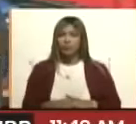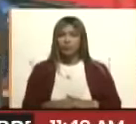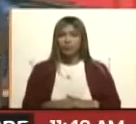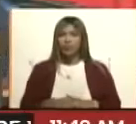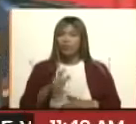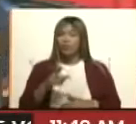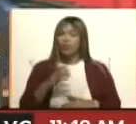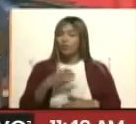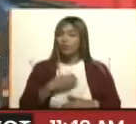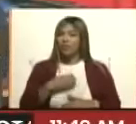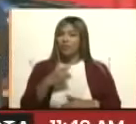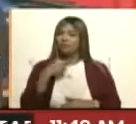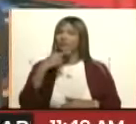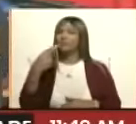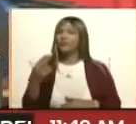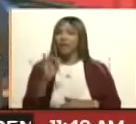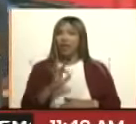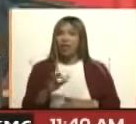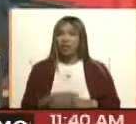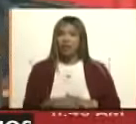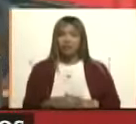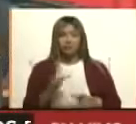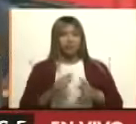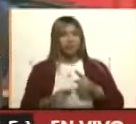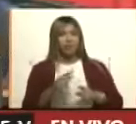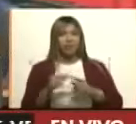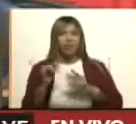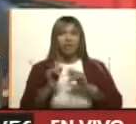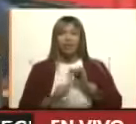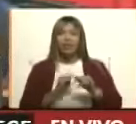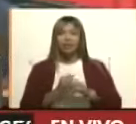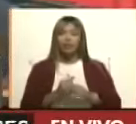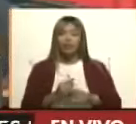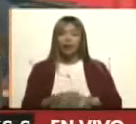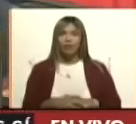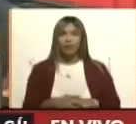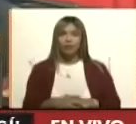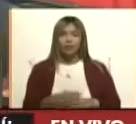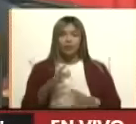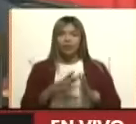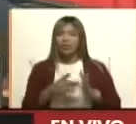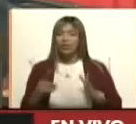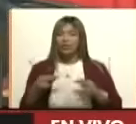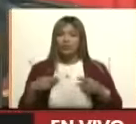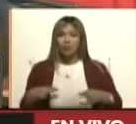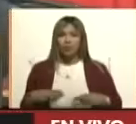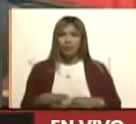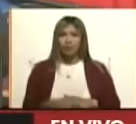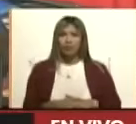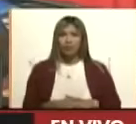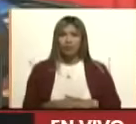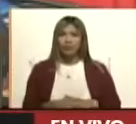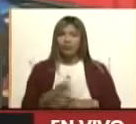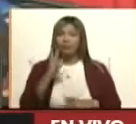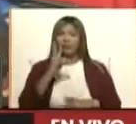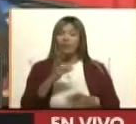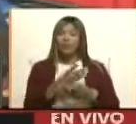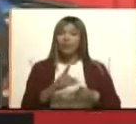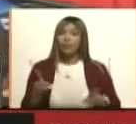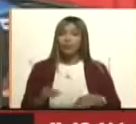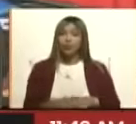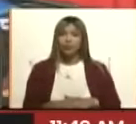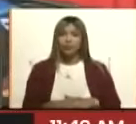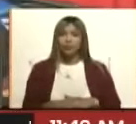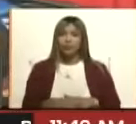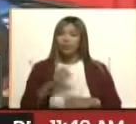no se pronuncia ningún organismo internacional, ni de derechos humanos, ni veedor de la democracia,